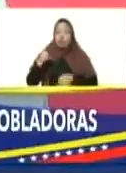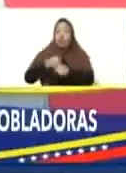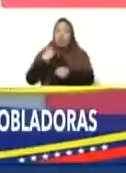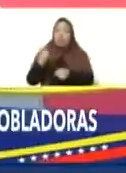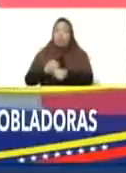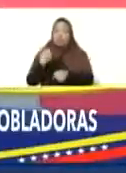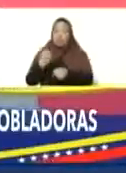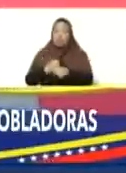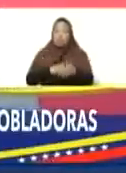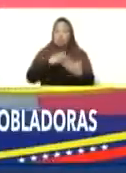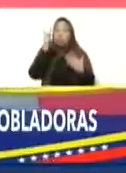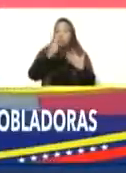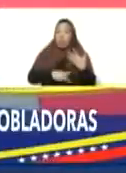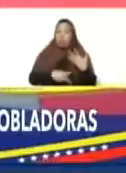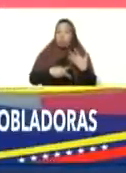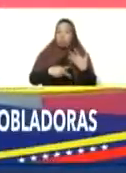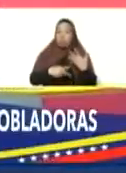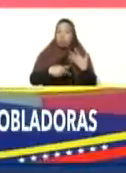el proyecto